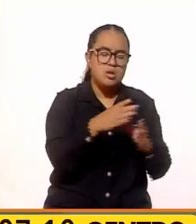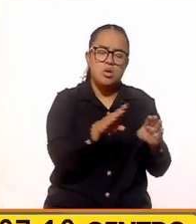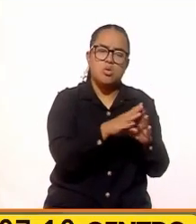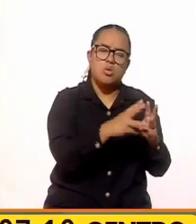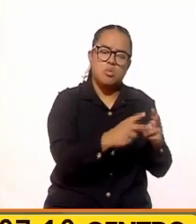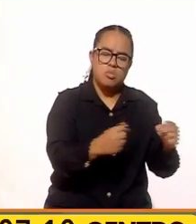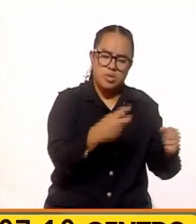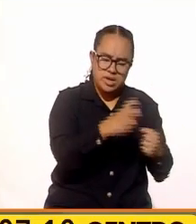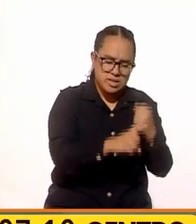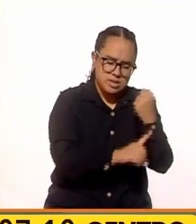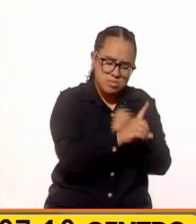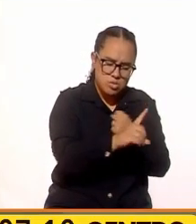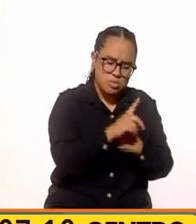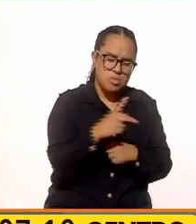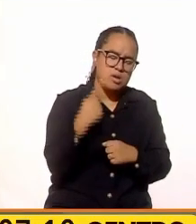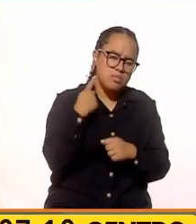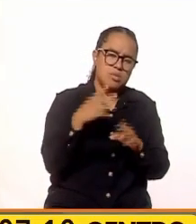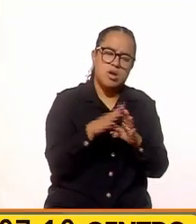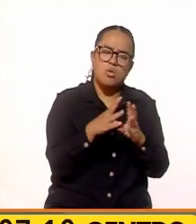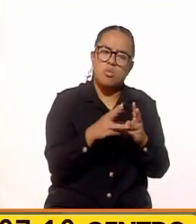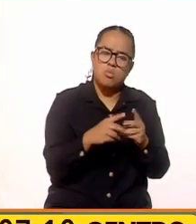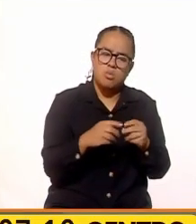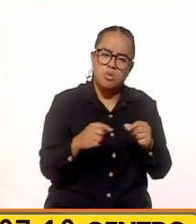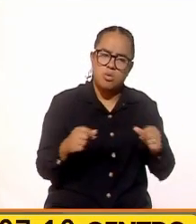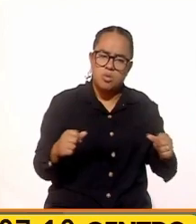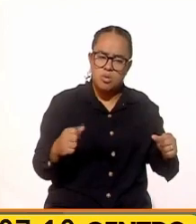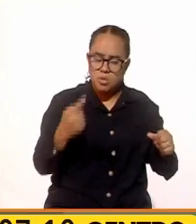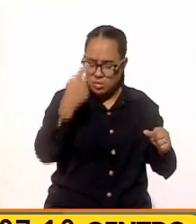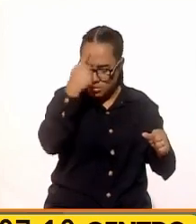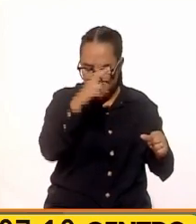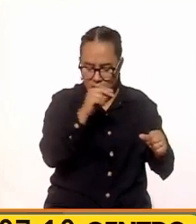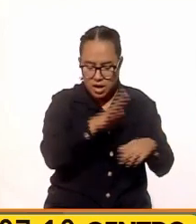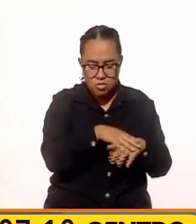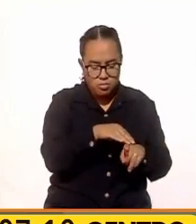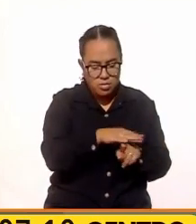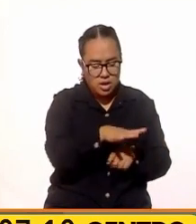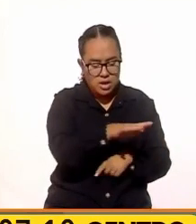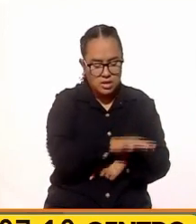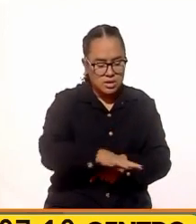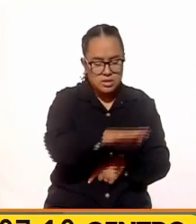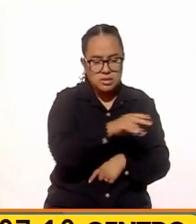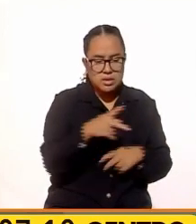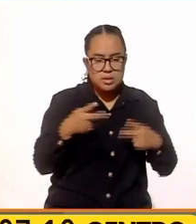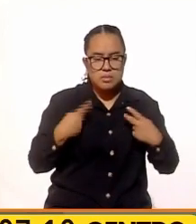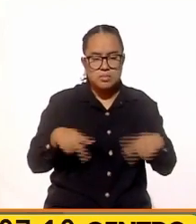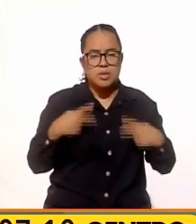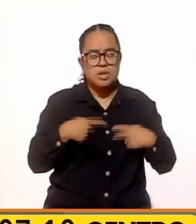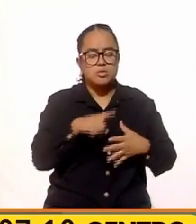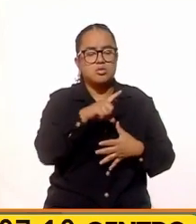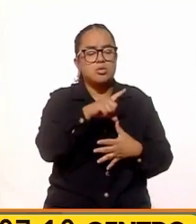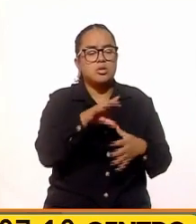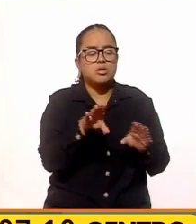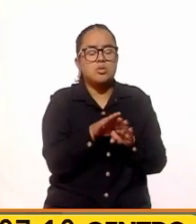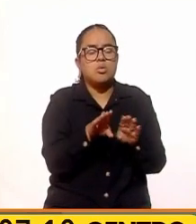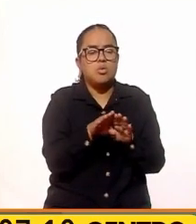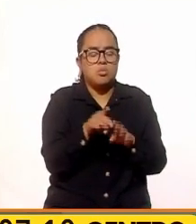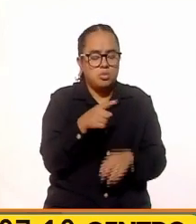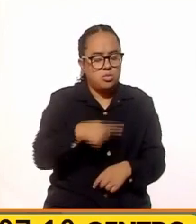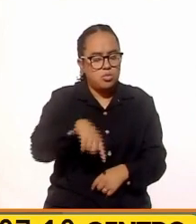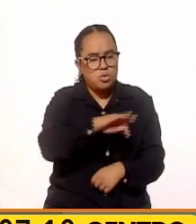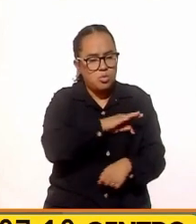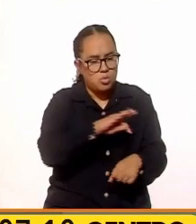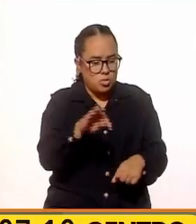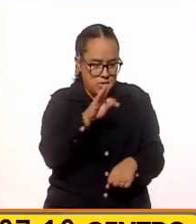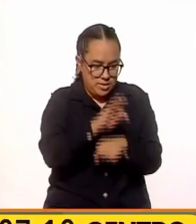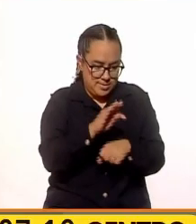política que está viviendo sin afectar, sin contaminar al resto de la región latinoamericana? ¿Cómo blindarnos de todo